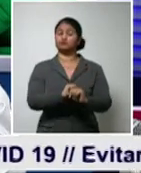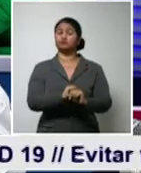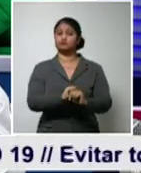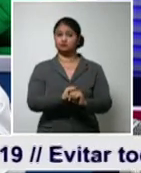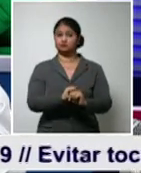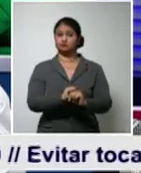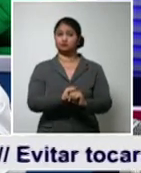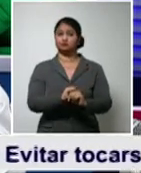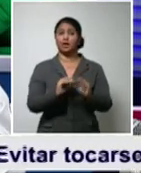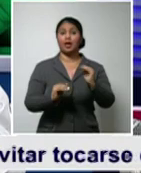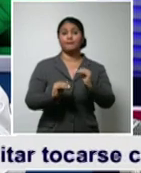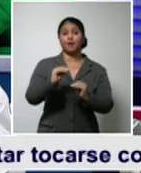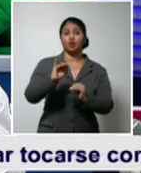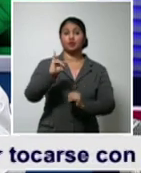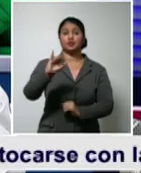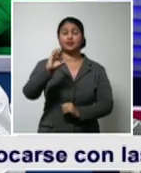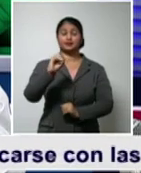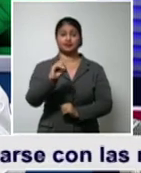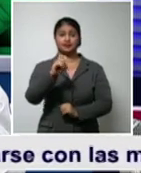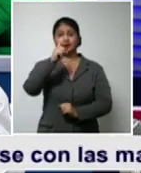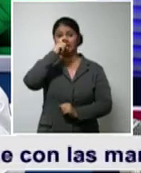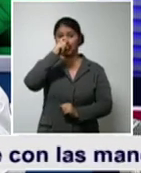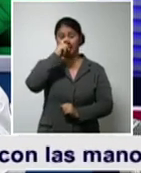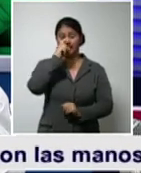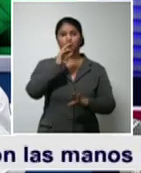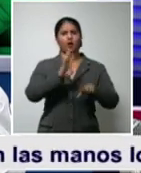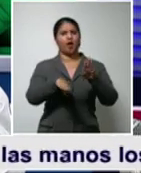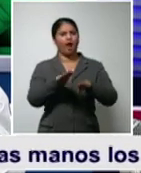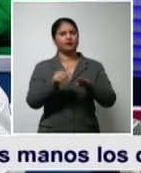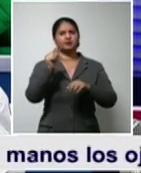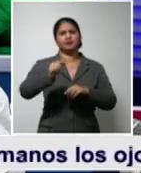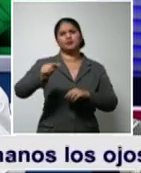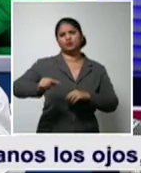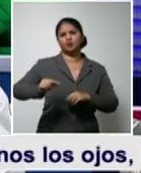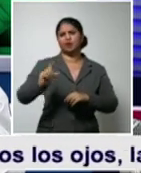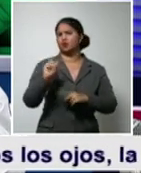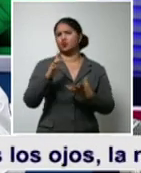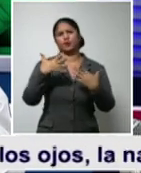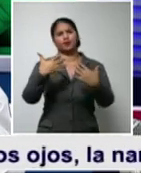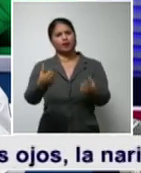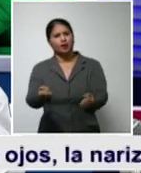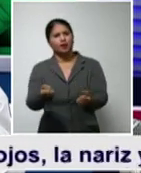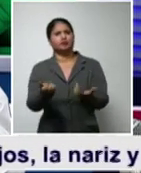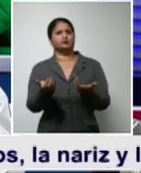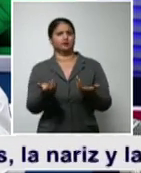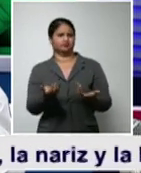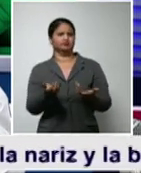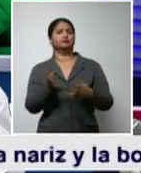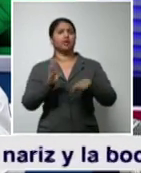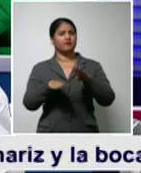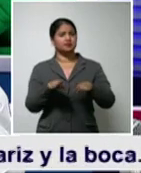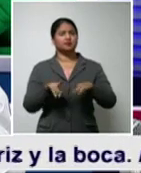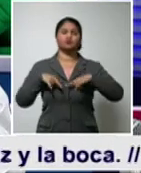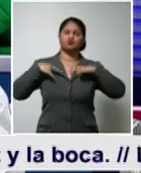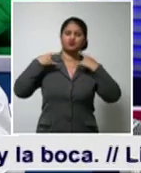veces y que a veces lamentablemente puede terminar en un desenlace fatal.